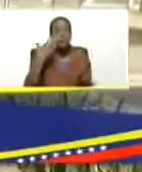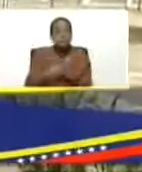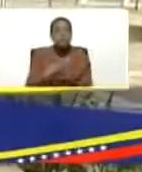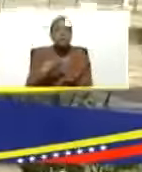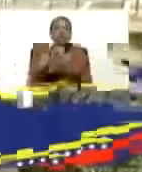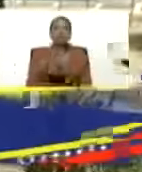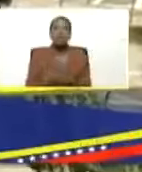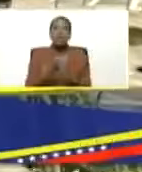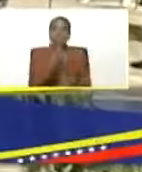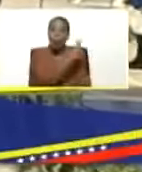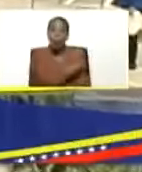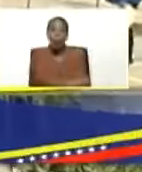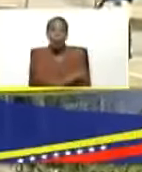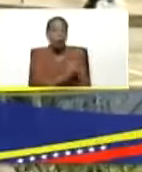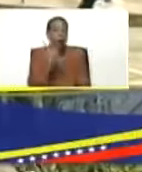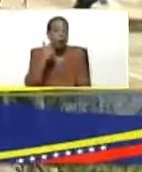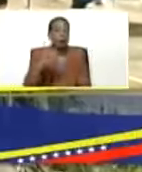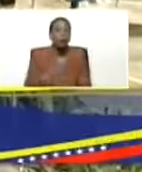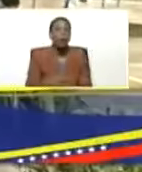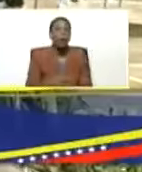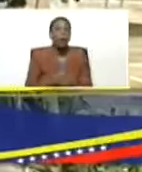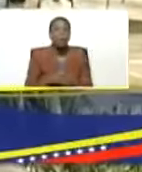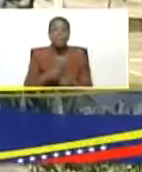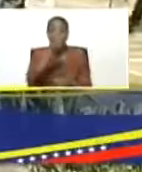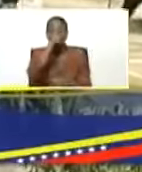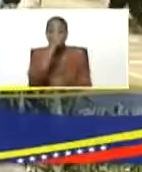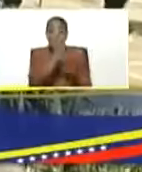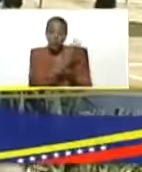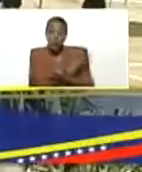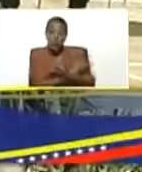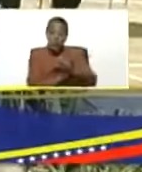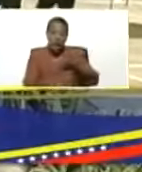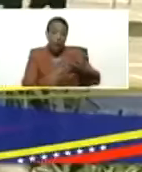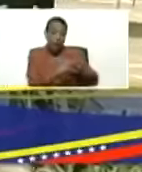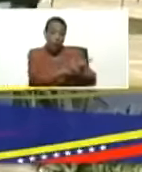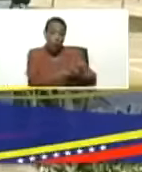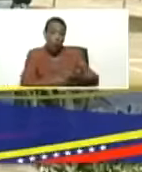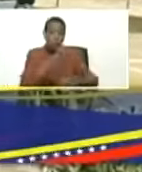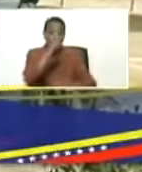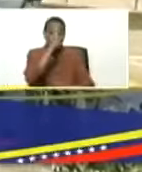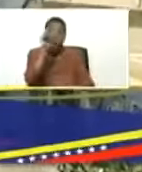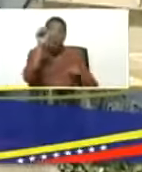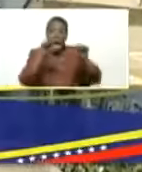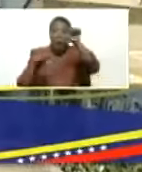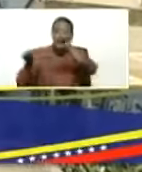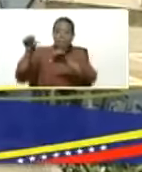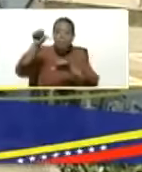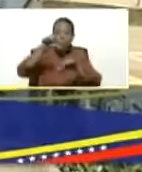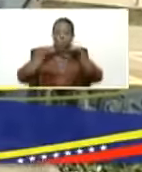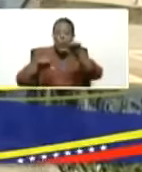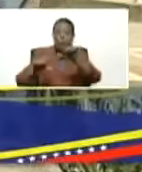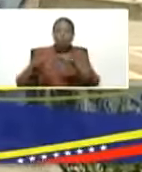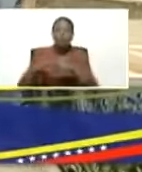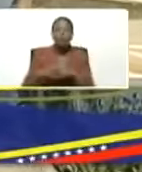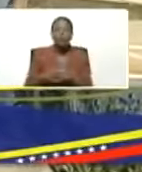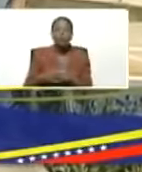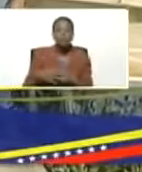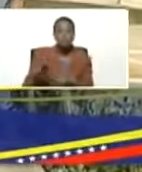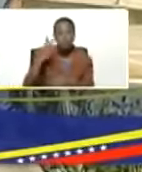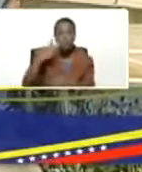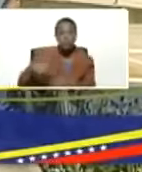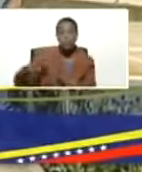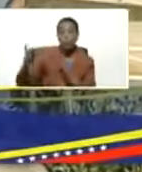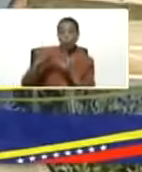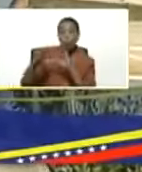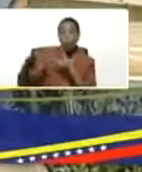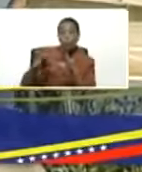ganador este hospital Virgen del Valle. Cuenta con un banco de sangre, con un laboratorio que dejamos atrás con entrada independiente que se